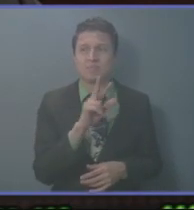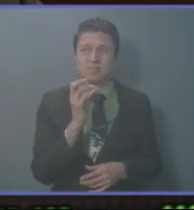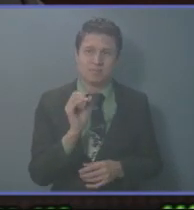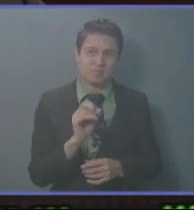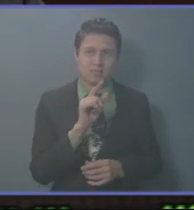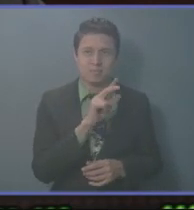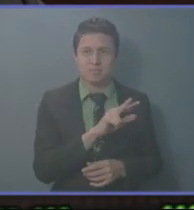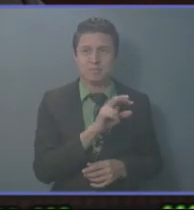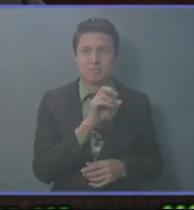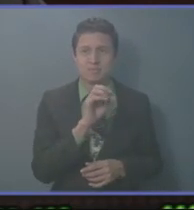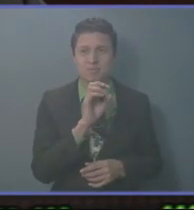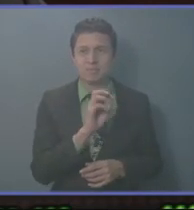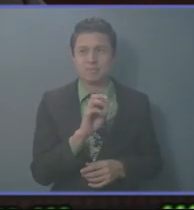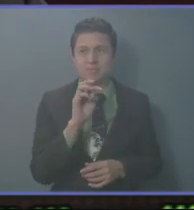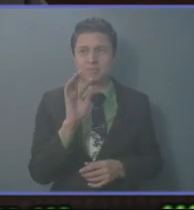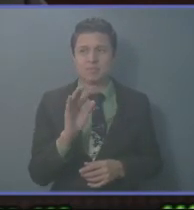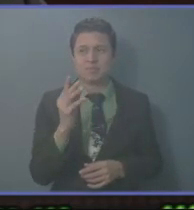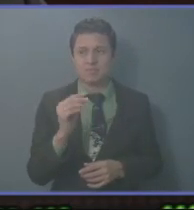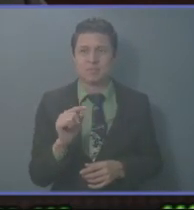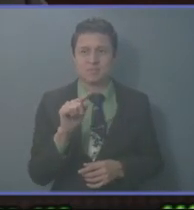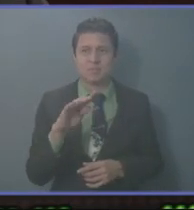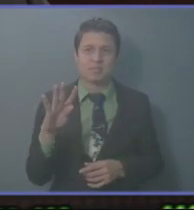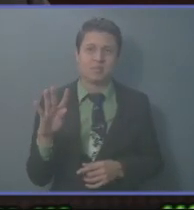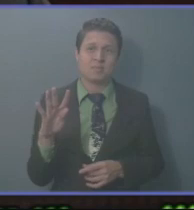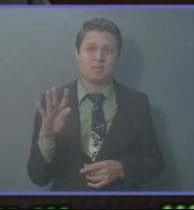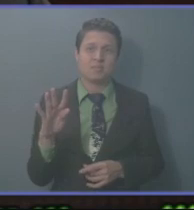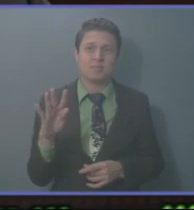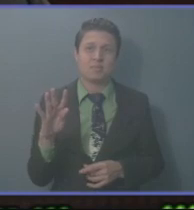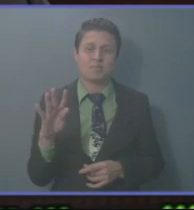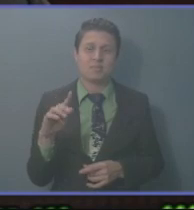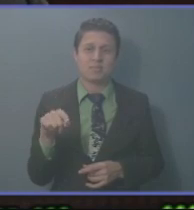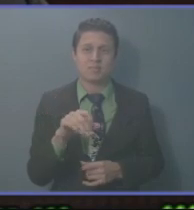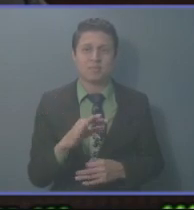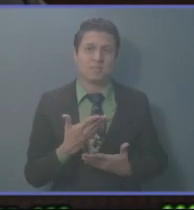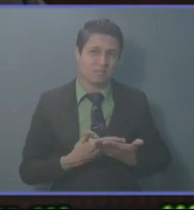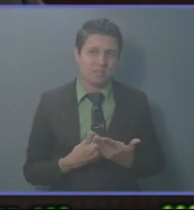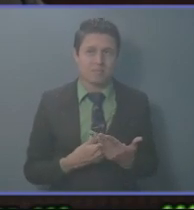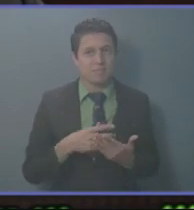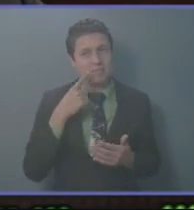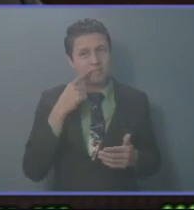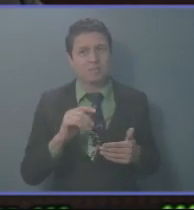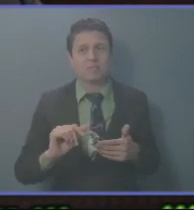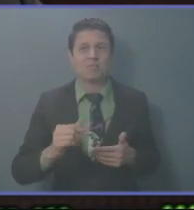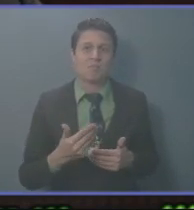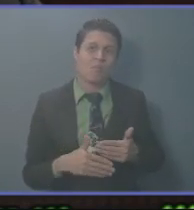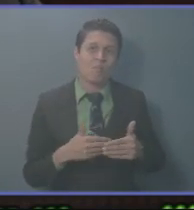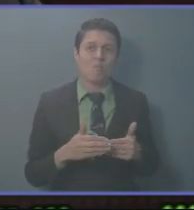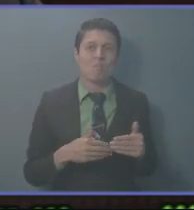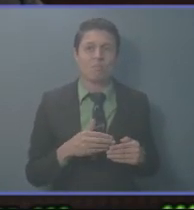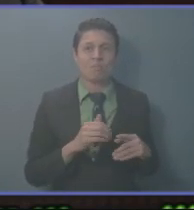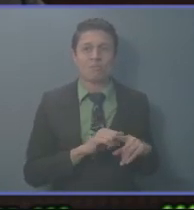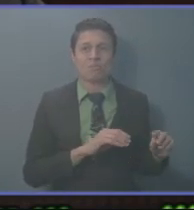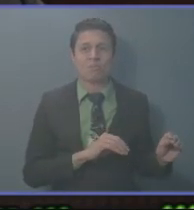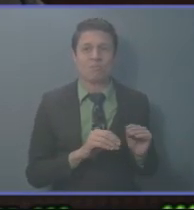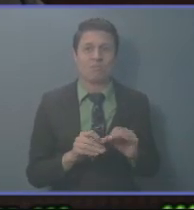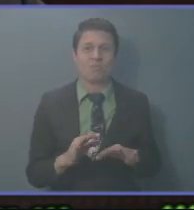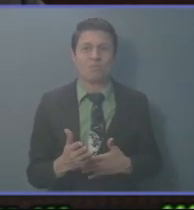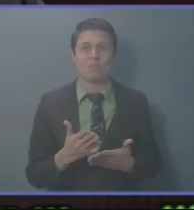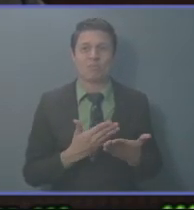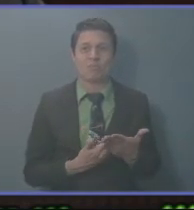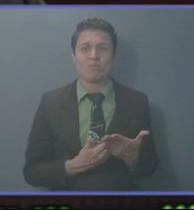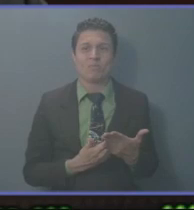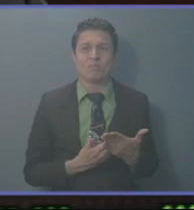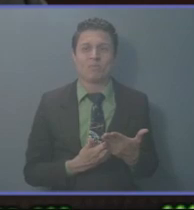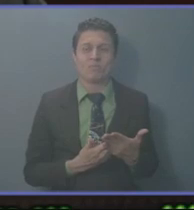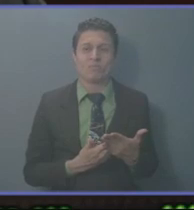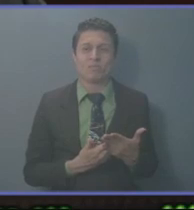número 365 del 14 del mismo mes y año, el Fondo de Saneamiento y Fortalecimiento Financiero